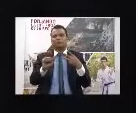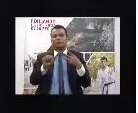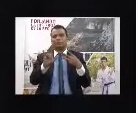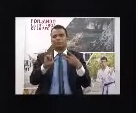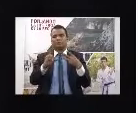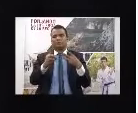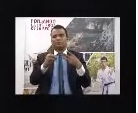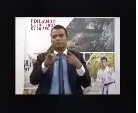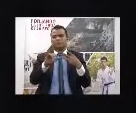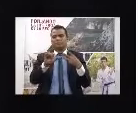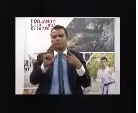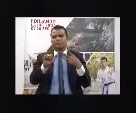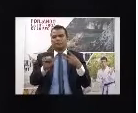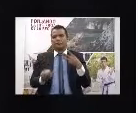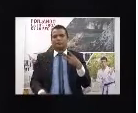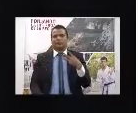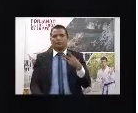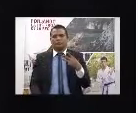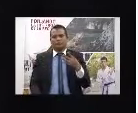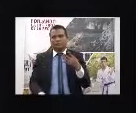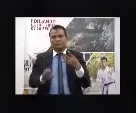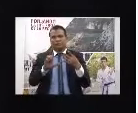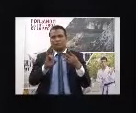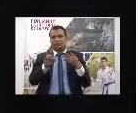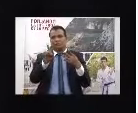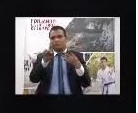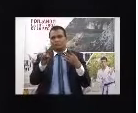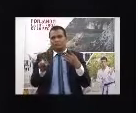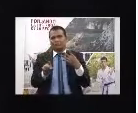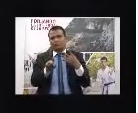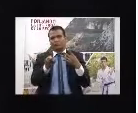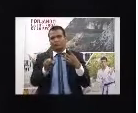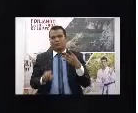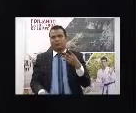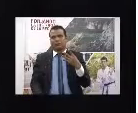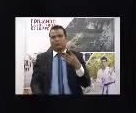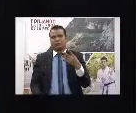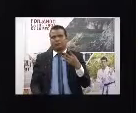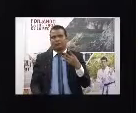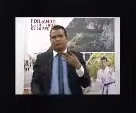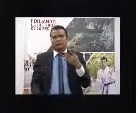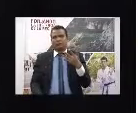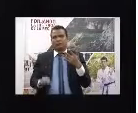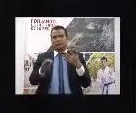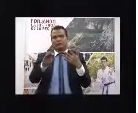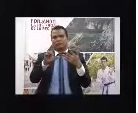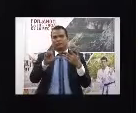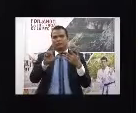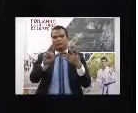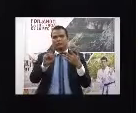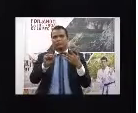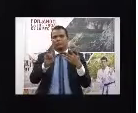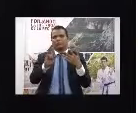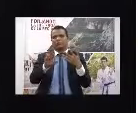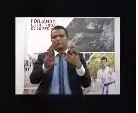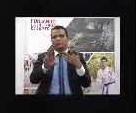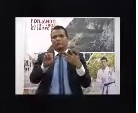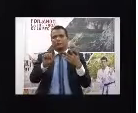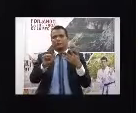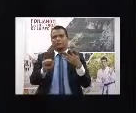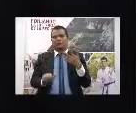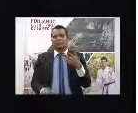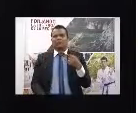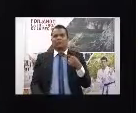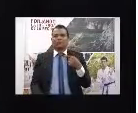Patricia Torres García, Luis David Torres Torres, Laura Andrea Valencia